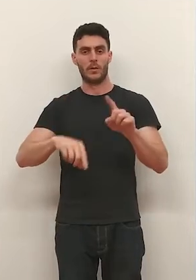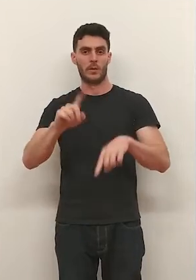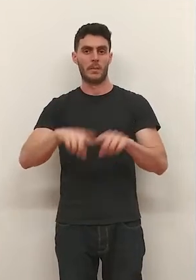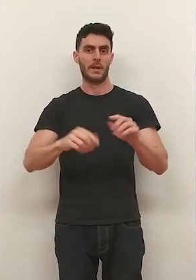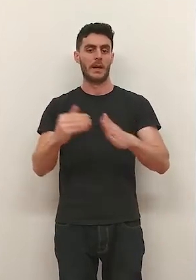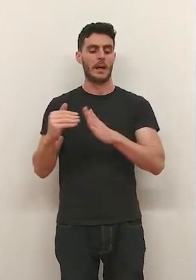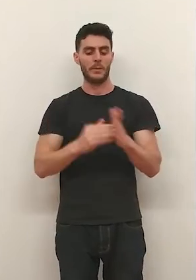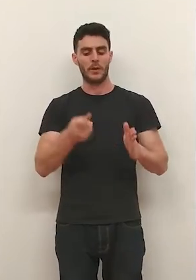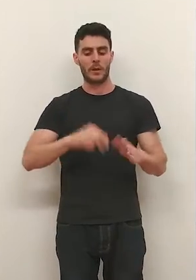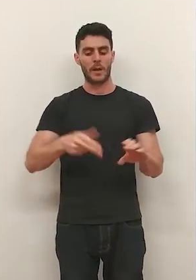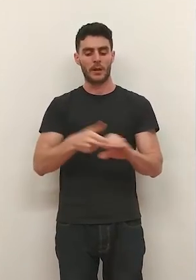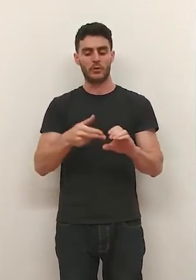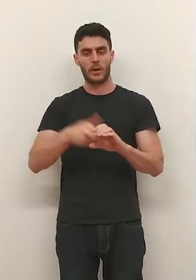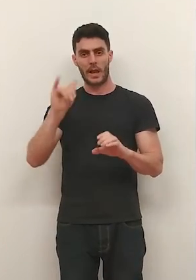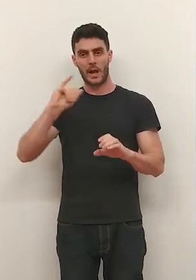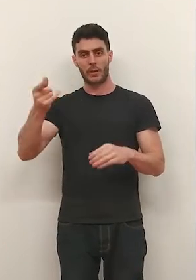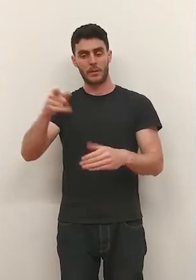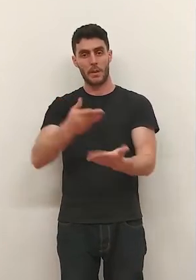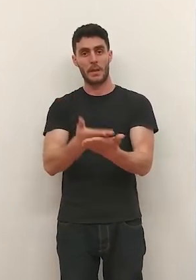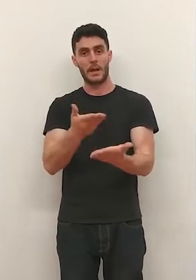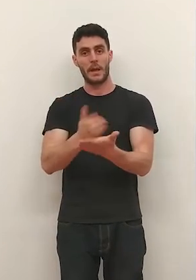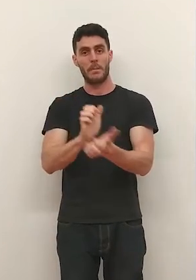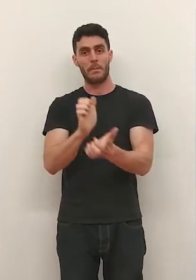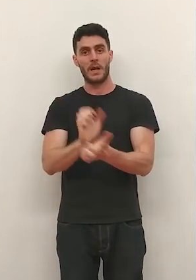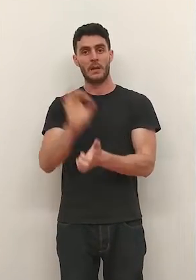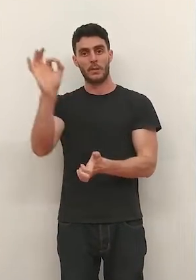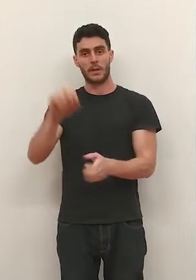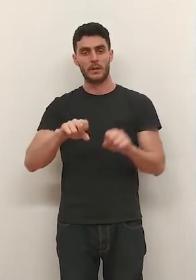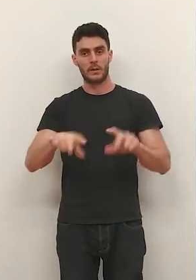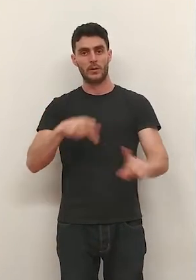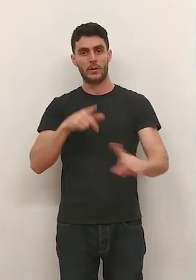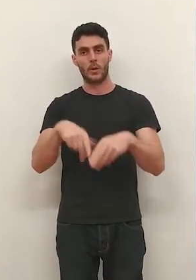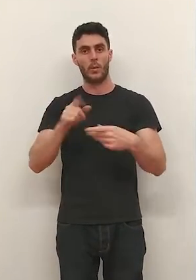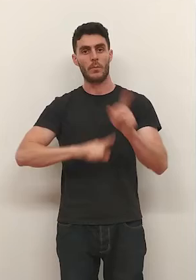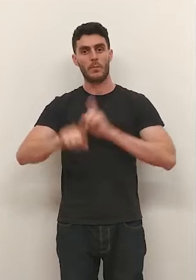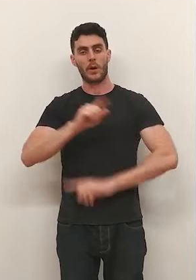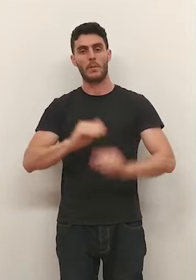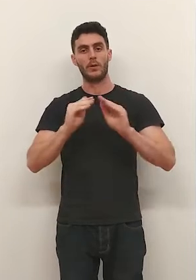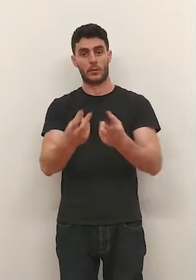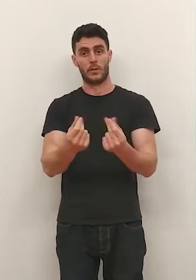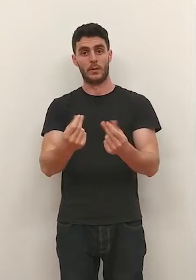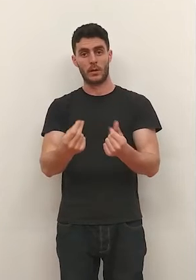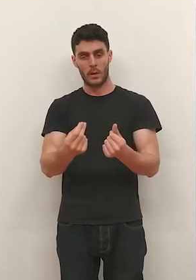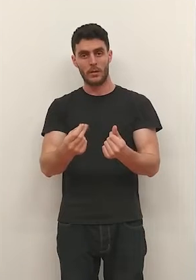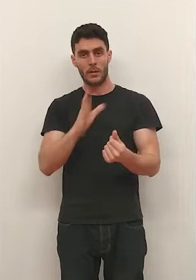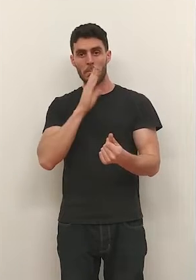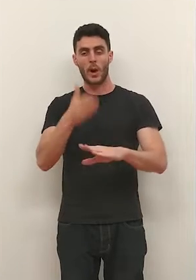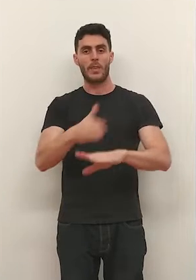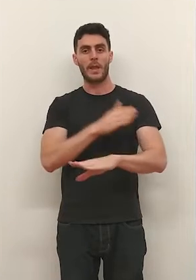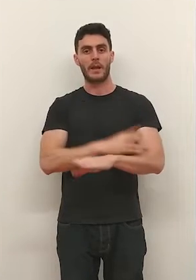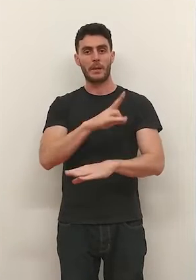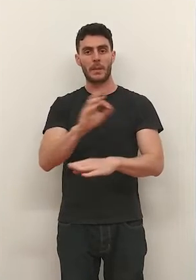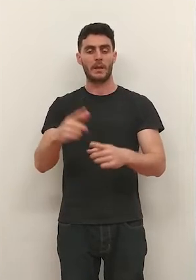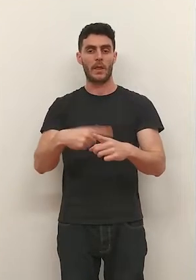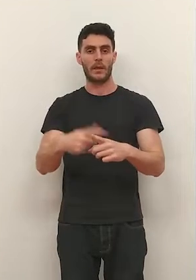camión. Por otra parte, las gasolineras riojanas podrán solicitar un préstamo sin intereses para solventar sus problemas de liquidez tras el adelanto de los